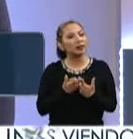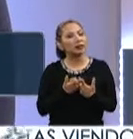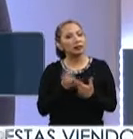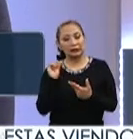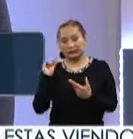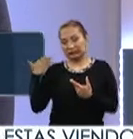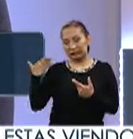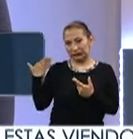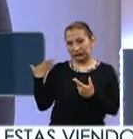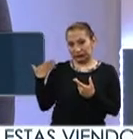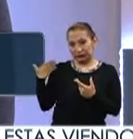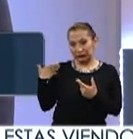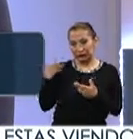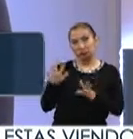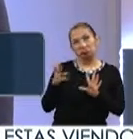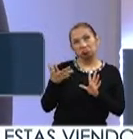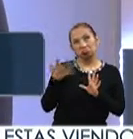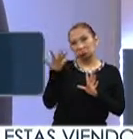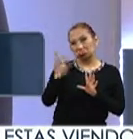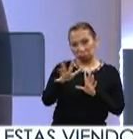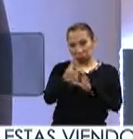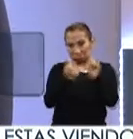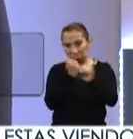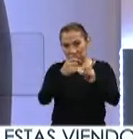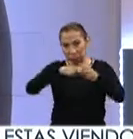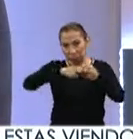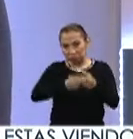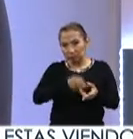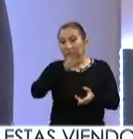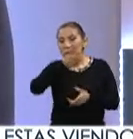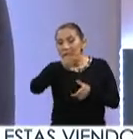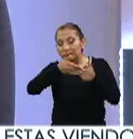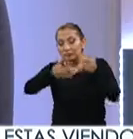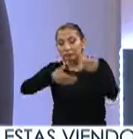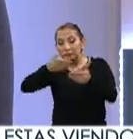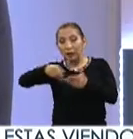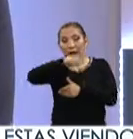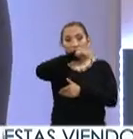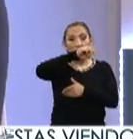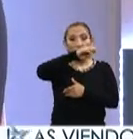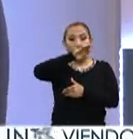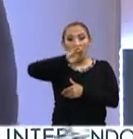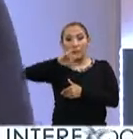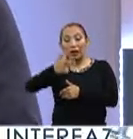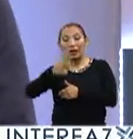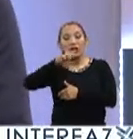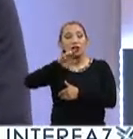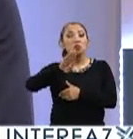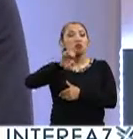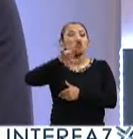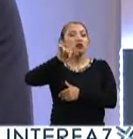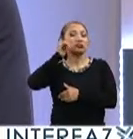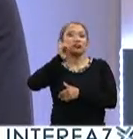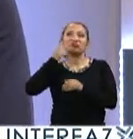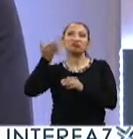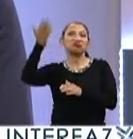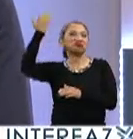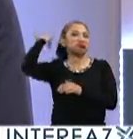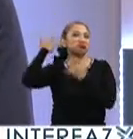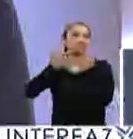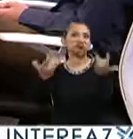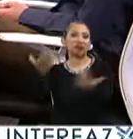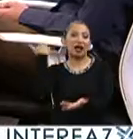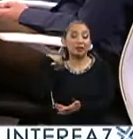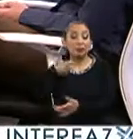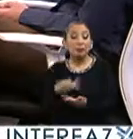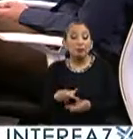relativamente poco, podríamos hablar más o menos de unos 10 años, pero en realidad es que tanto el moving como el bullying han existido toda la vida. Sin